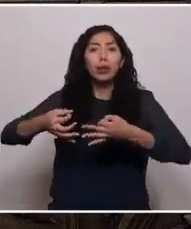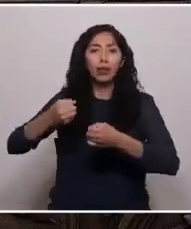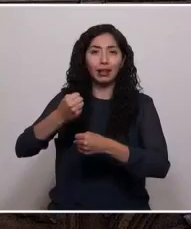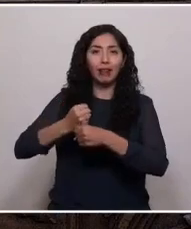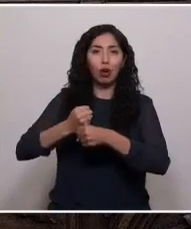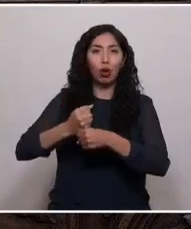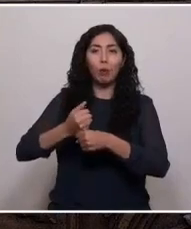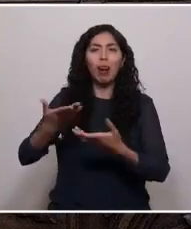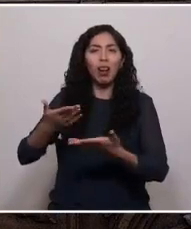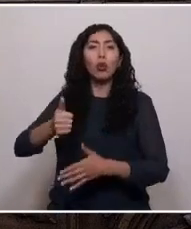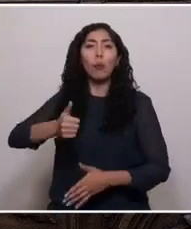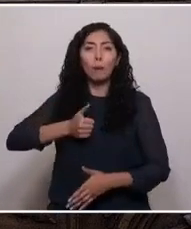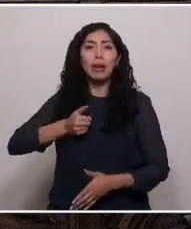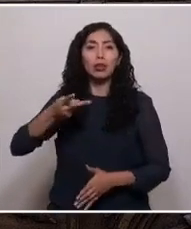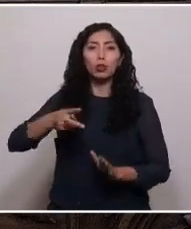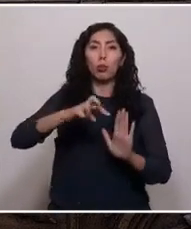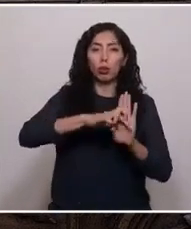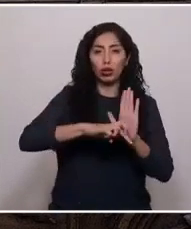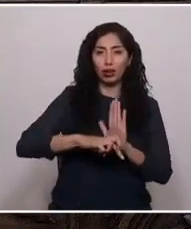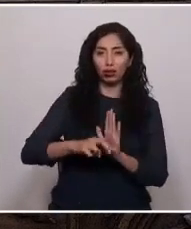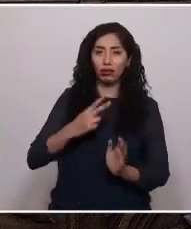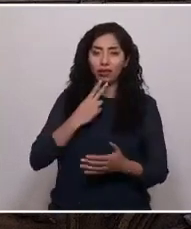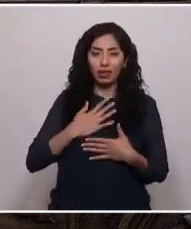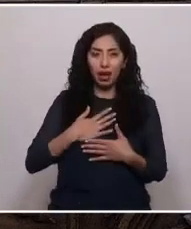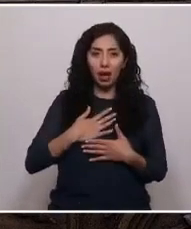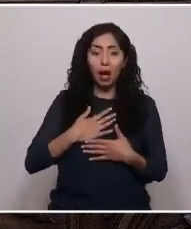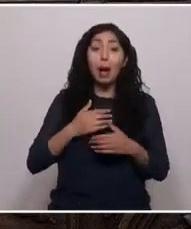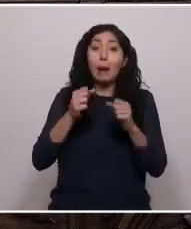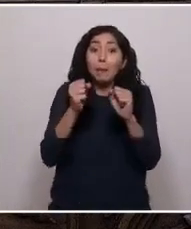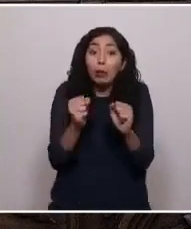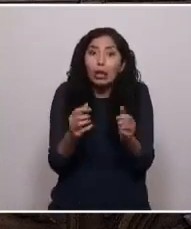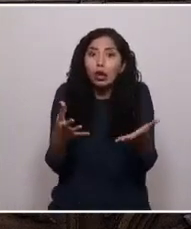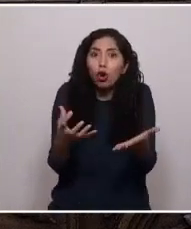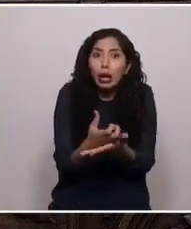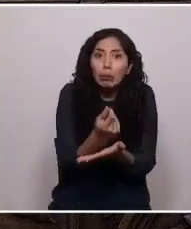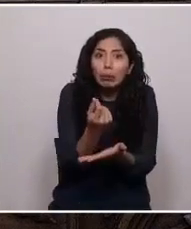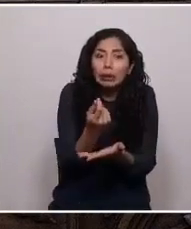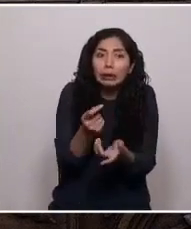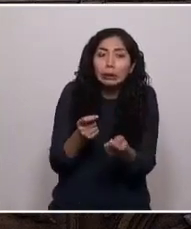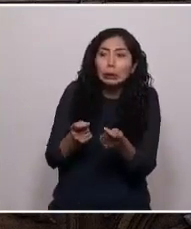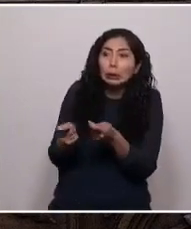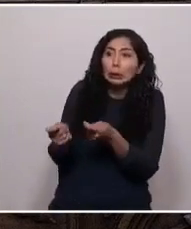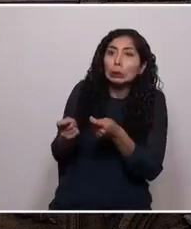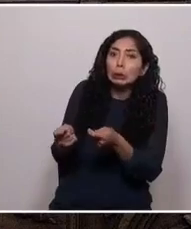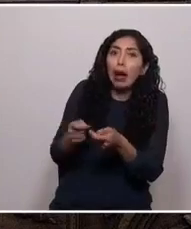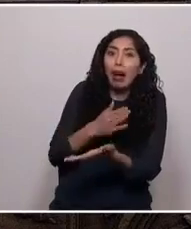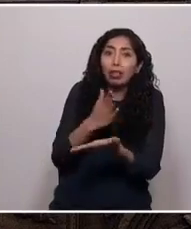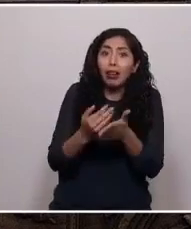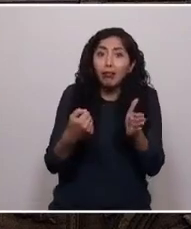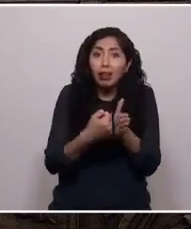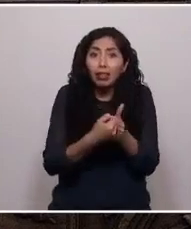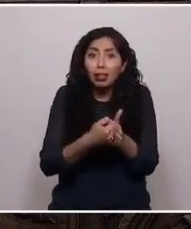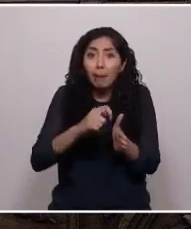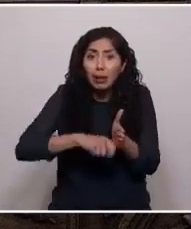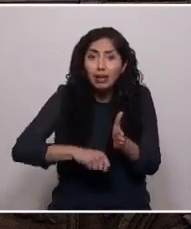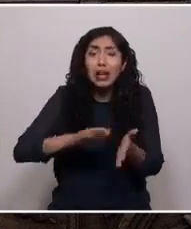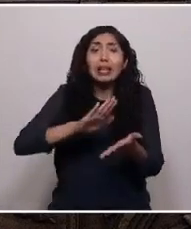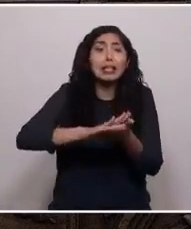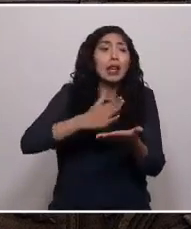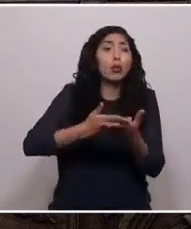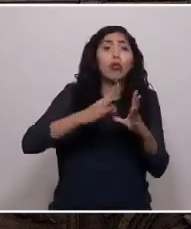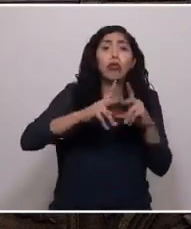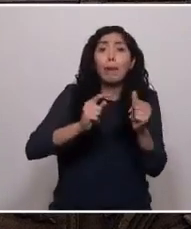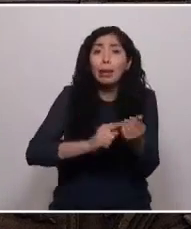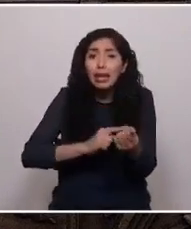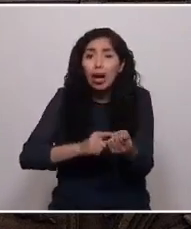sus proyectos de vida poder llegar a fin de mes la salud de su familia y las oportunidades de su hijo de sus hijos